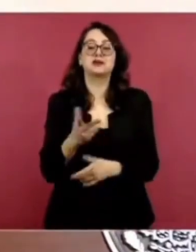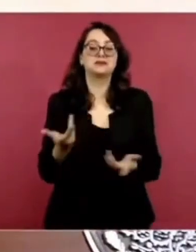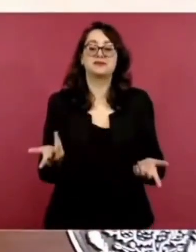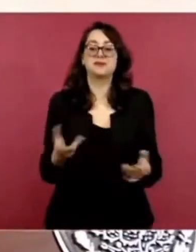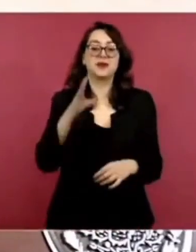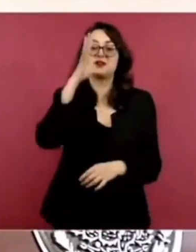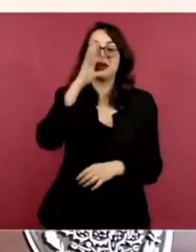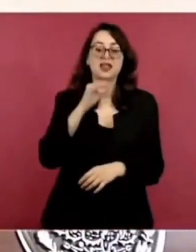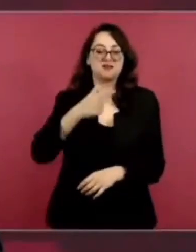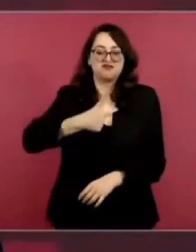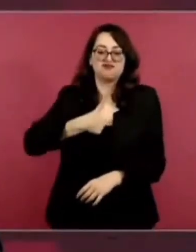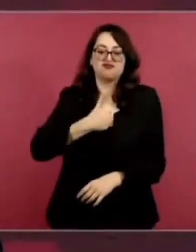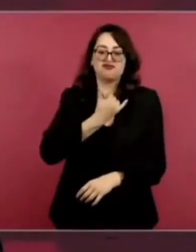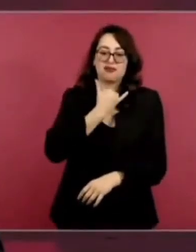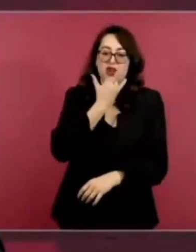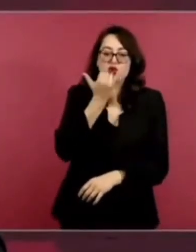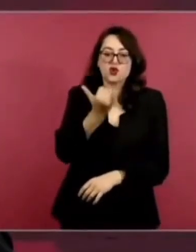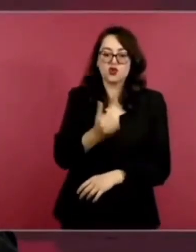fracasamos,